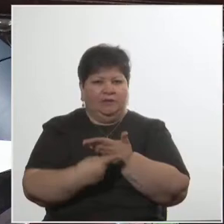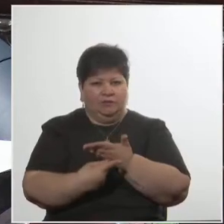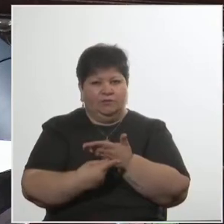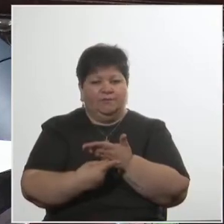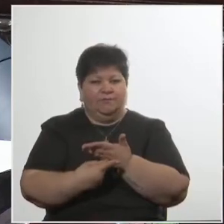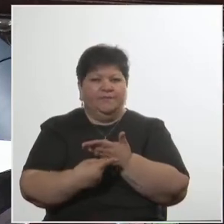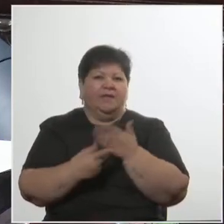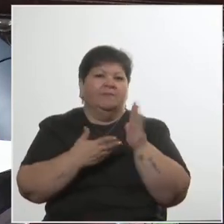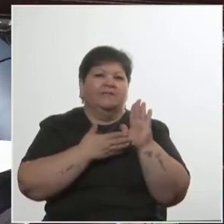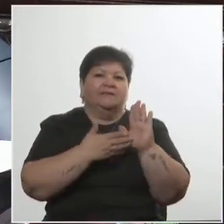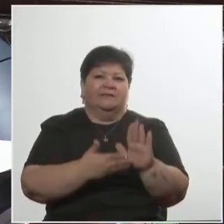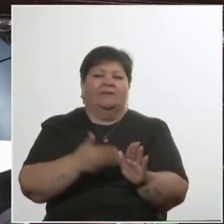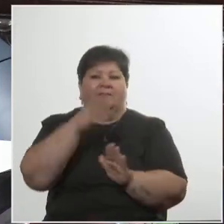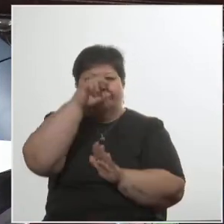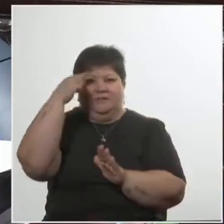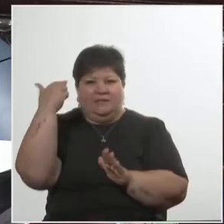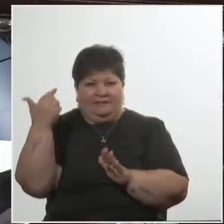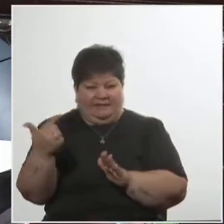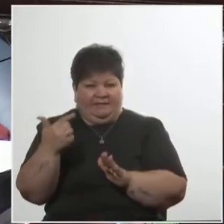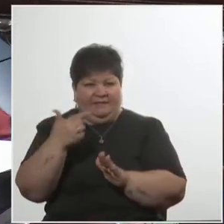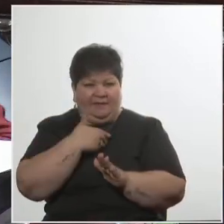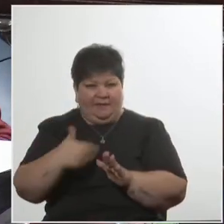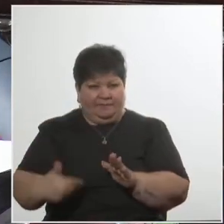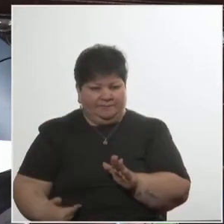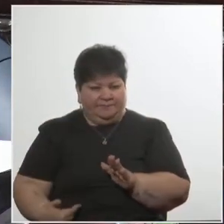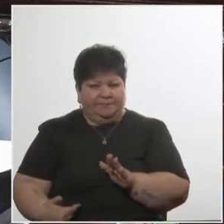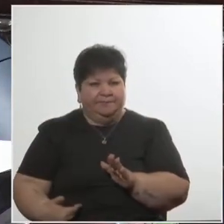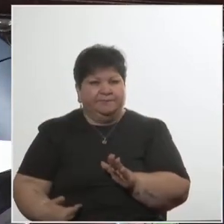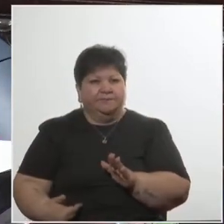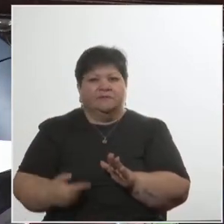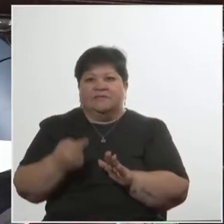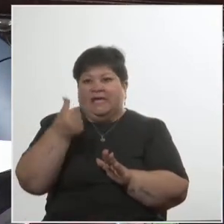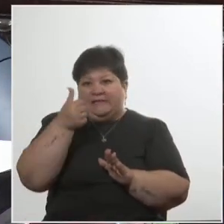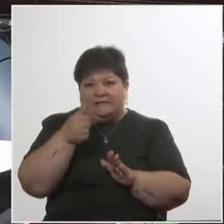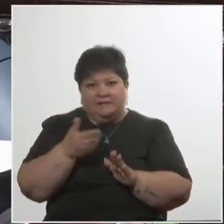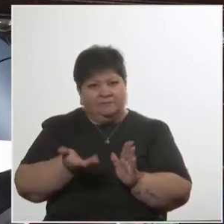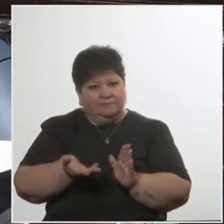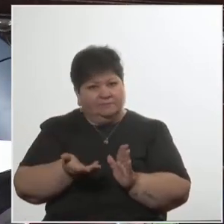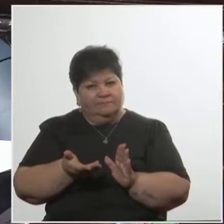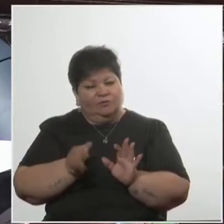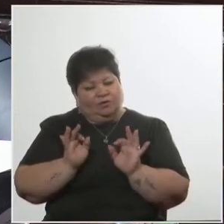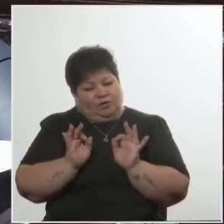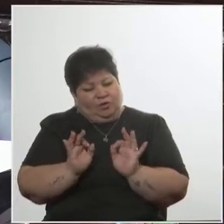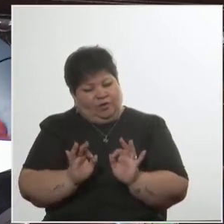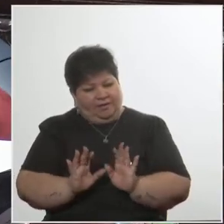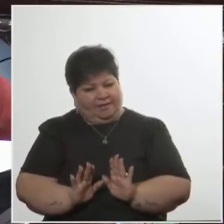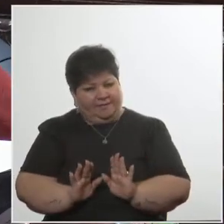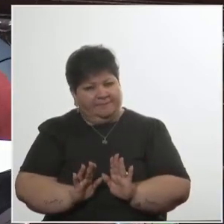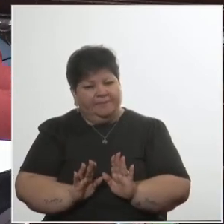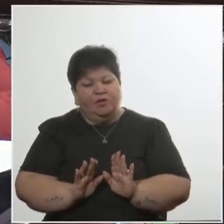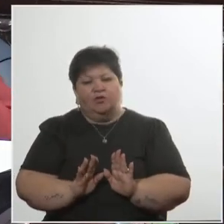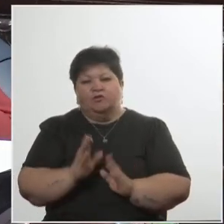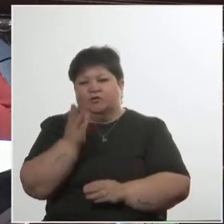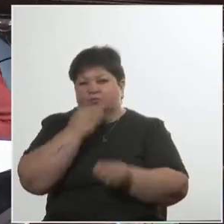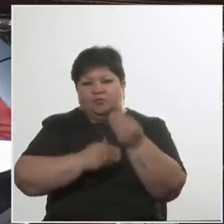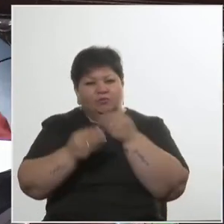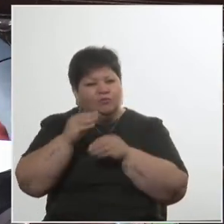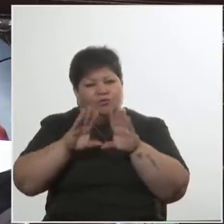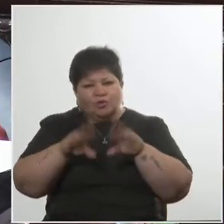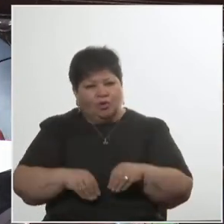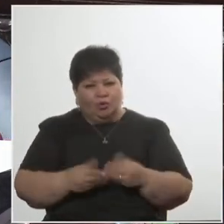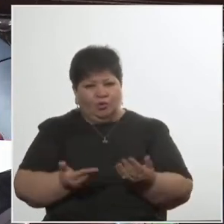presentado por el presidente de la república y digo casi por ser correcta se sustituyó porque